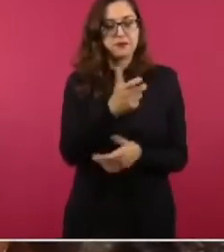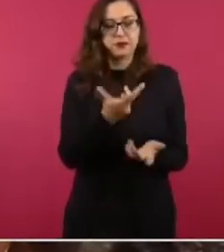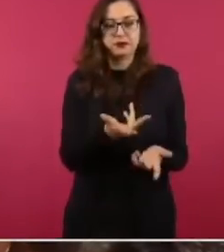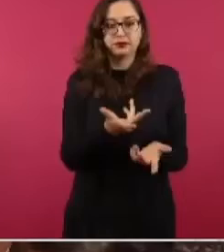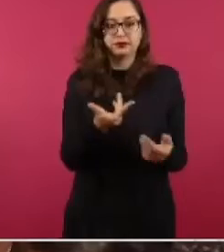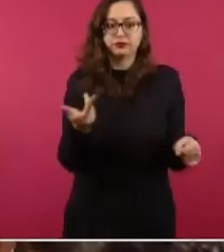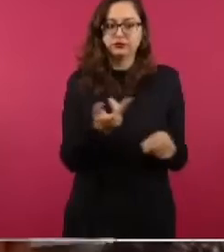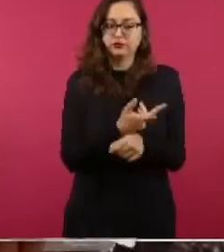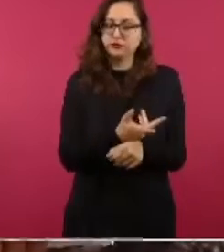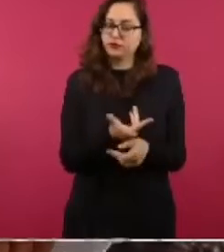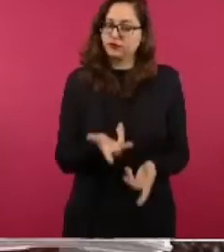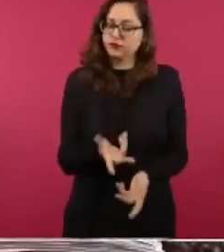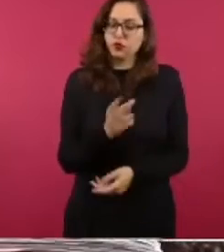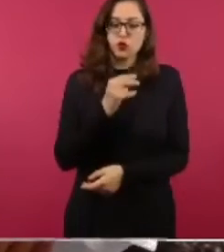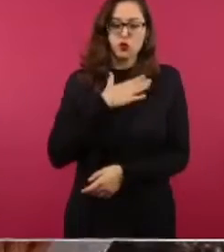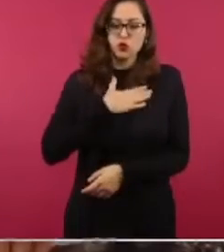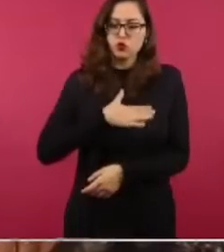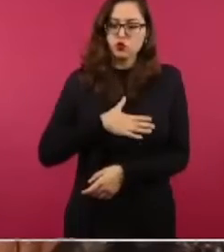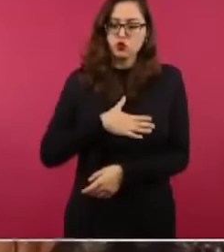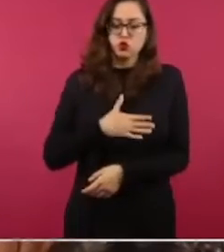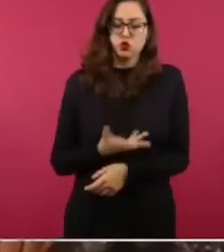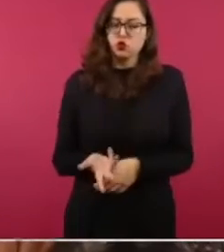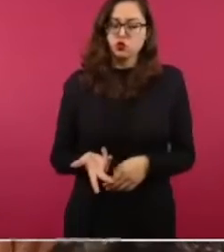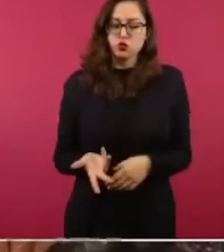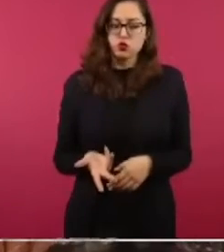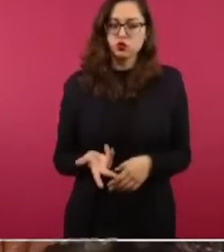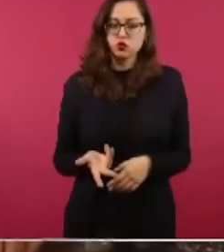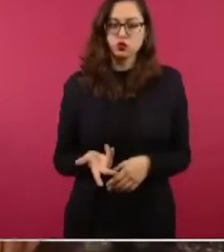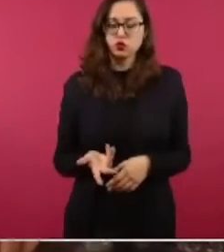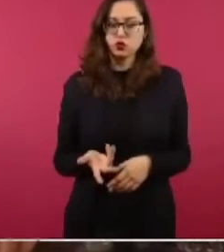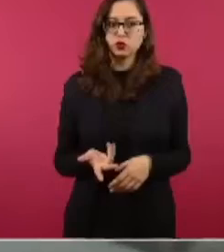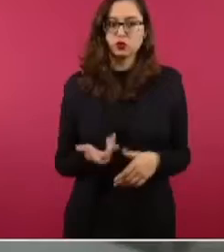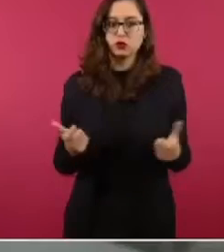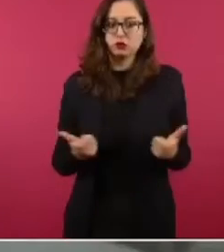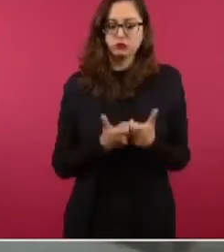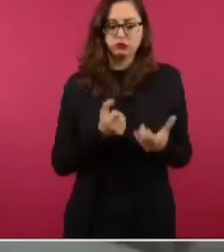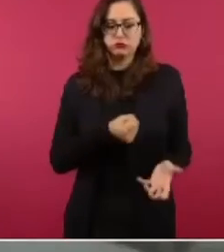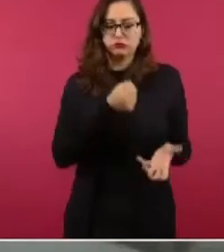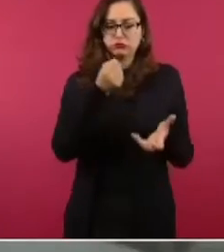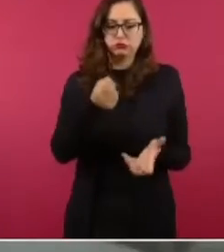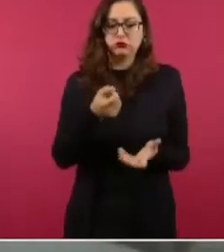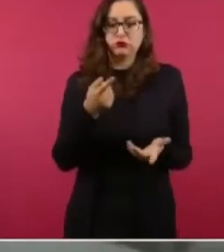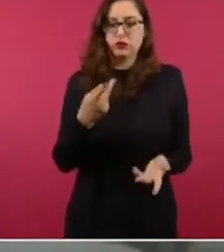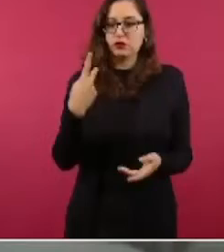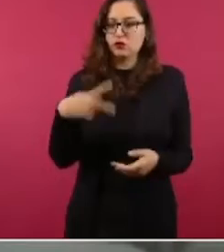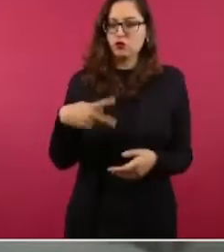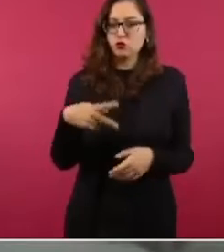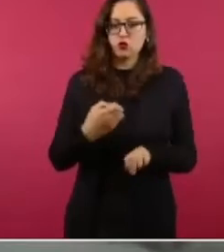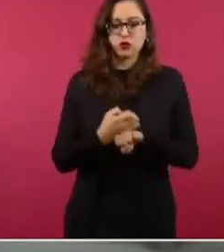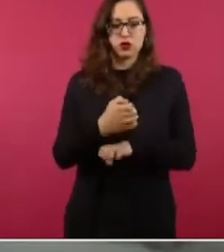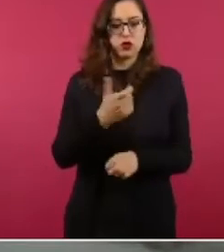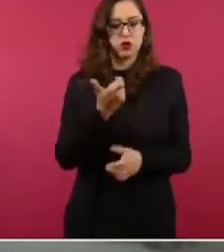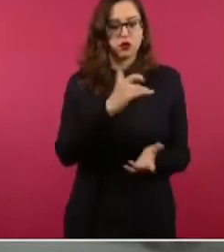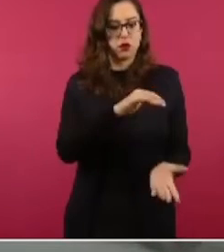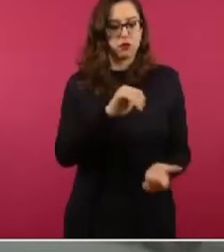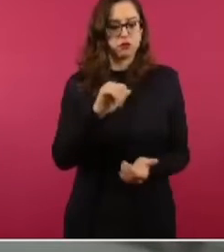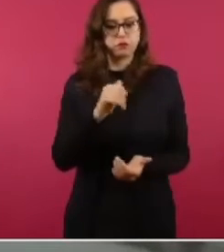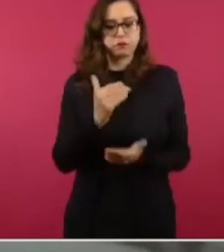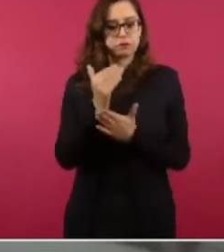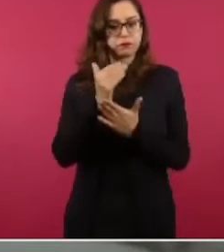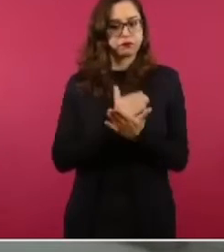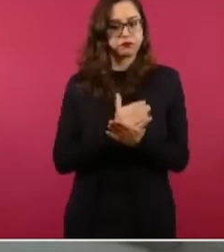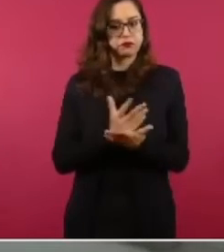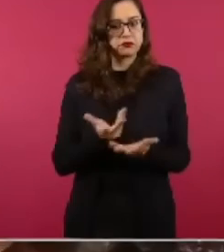inversión y sí le quitan al arca pública local, que pues se está